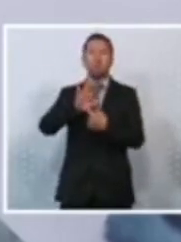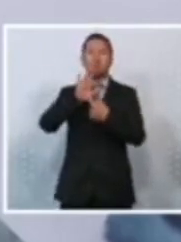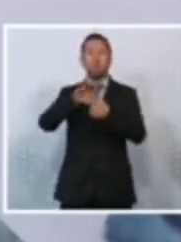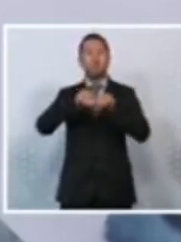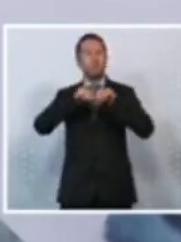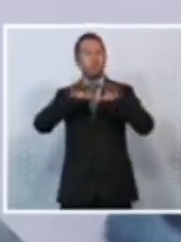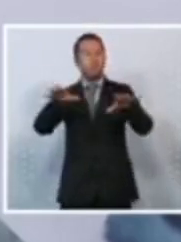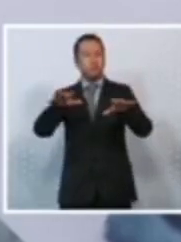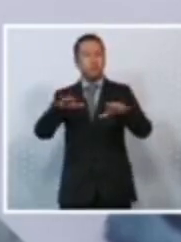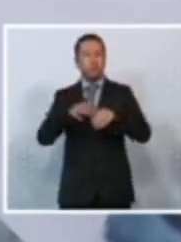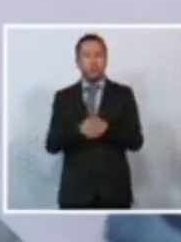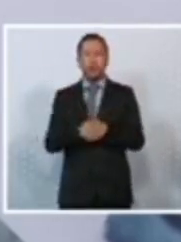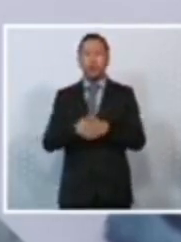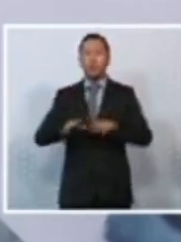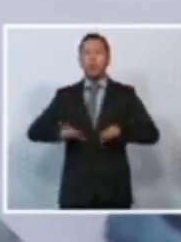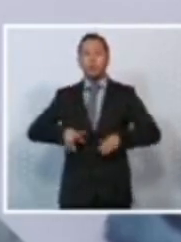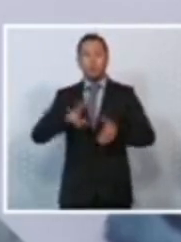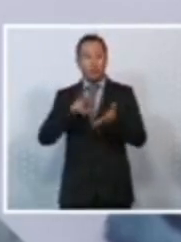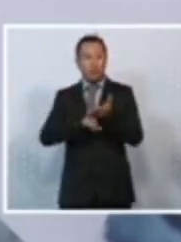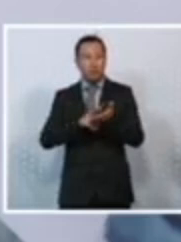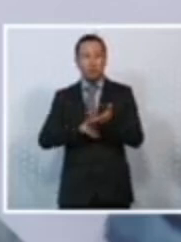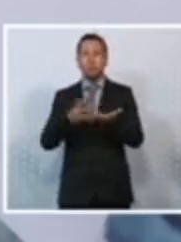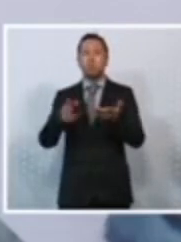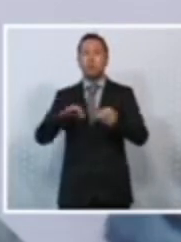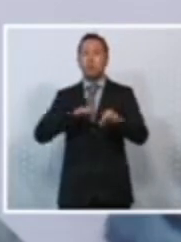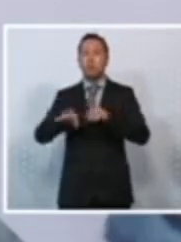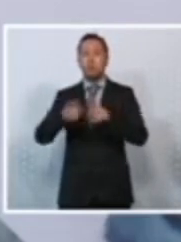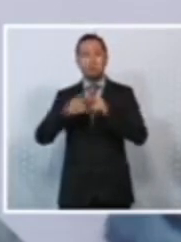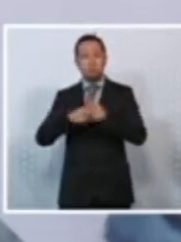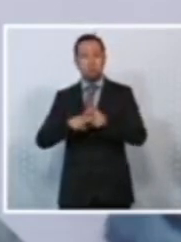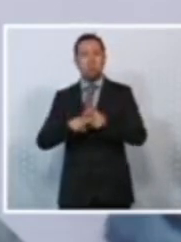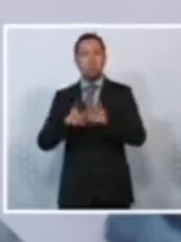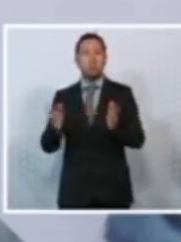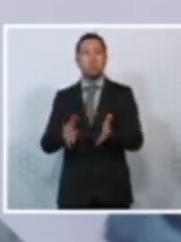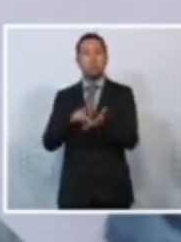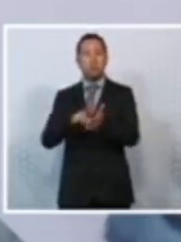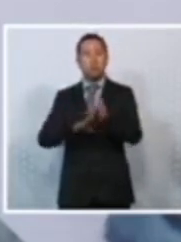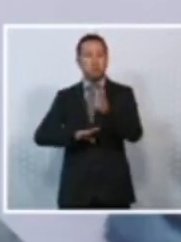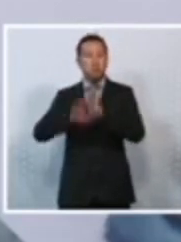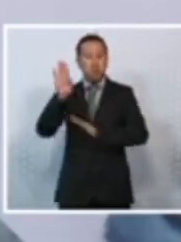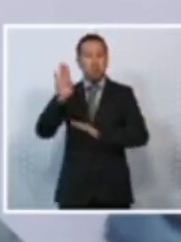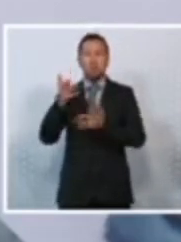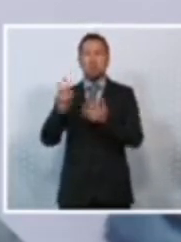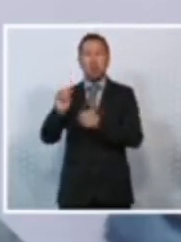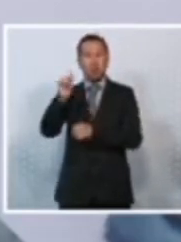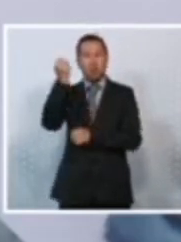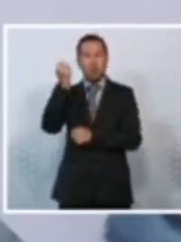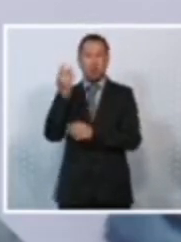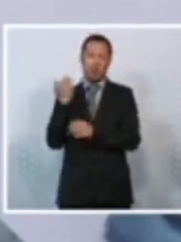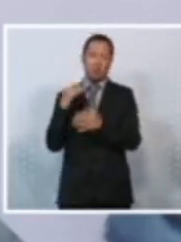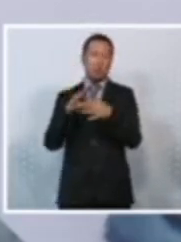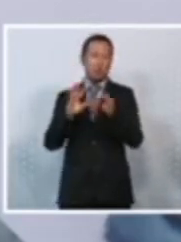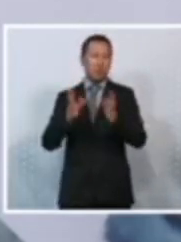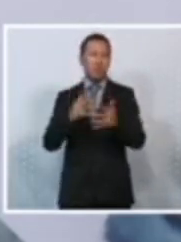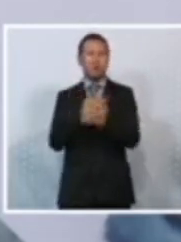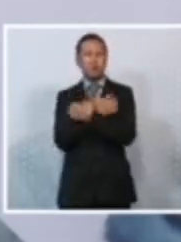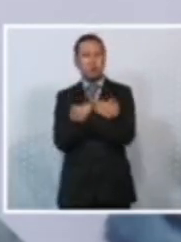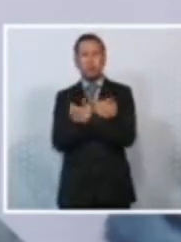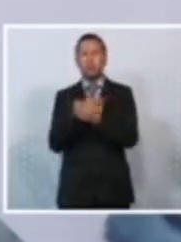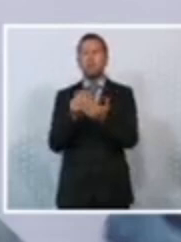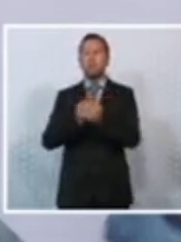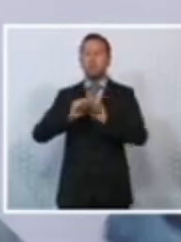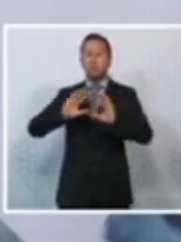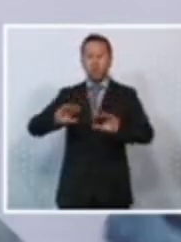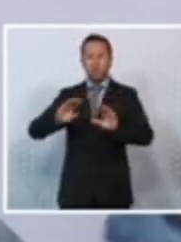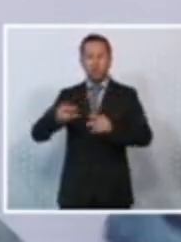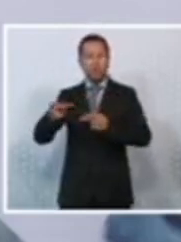fomentar y apoyar las cadenas de valor el emprendimiento la tecnología y lo que tanto hemos venido diciendo la educación la capacitación